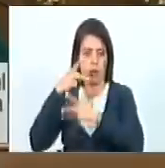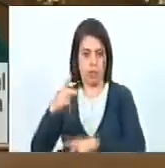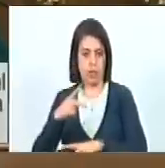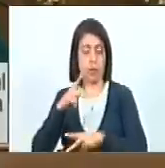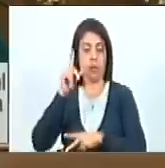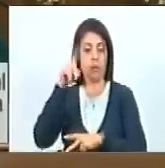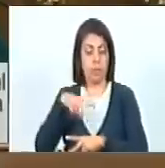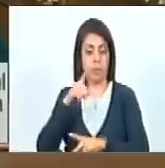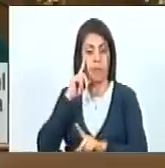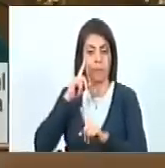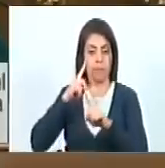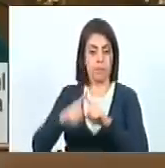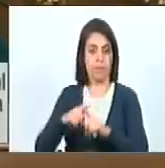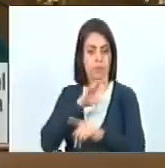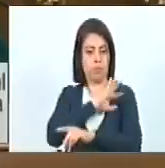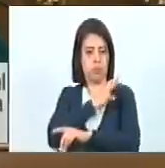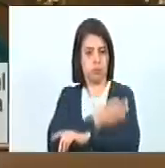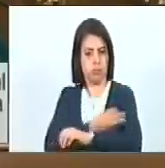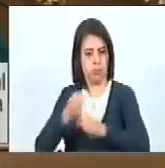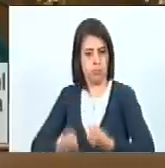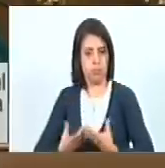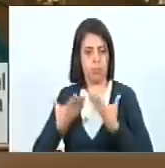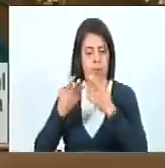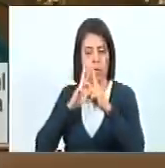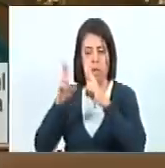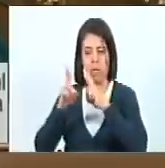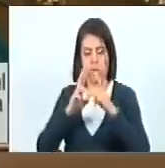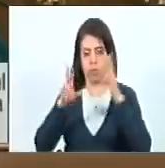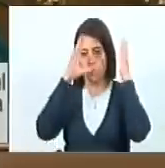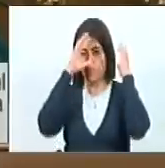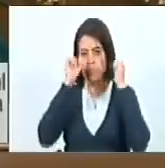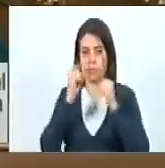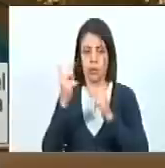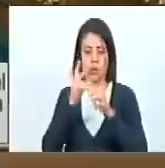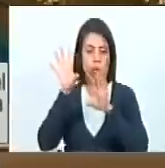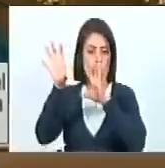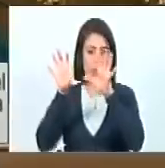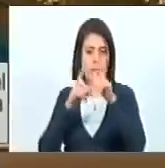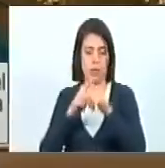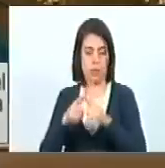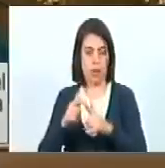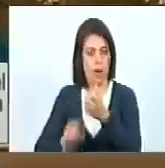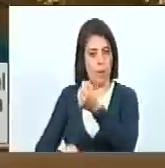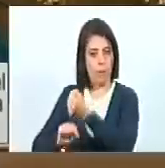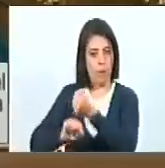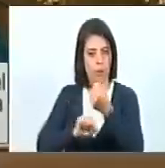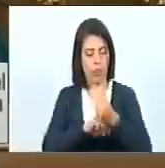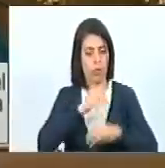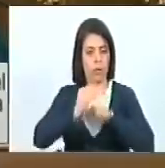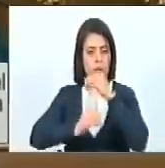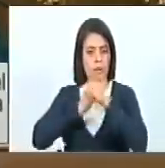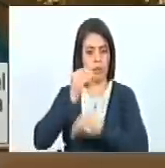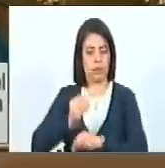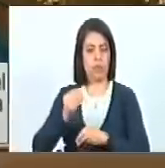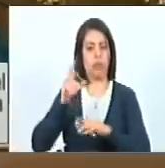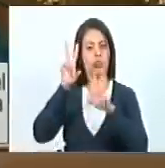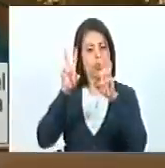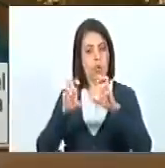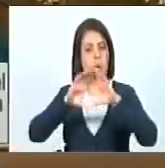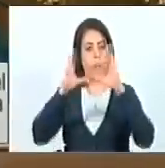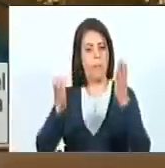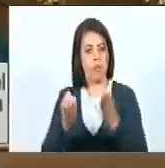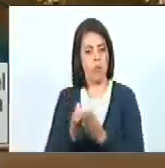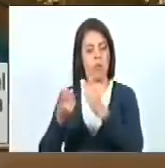a los fines de robustecer las relaciones diplomáticas entre ambas naciones, en favor de la construcción de un nuevo